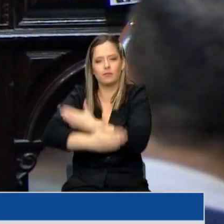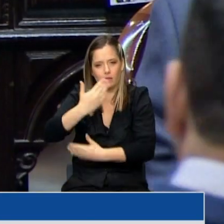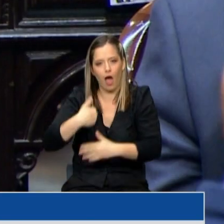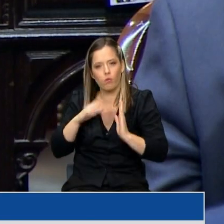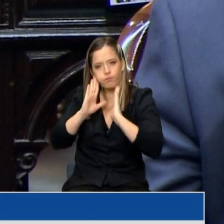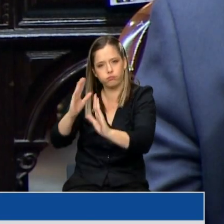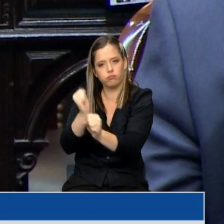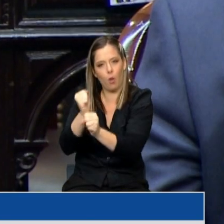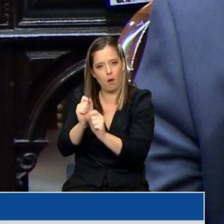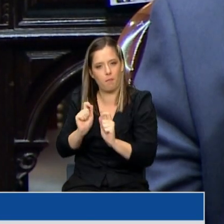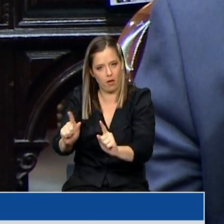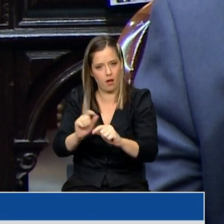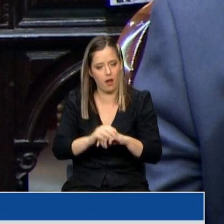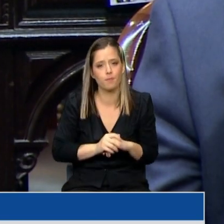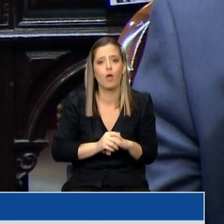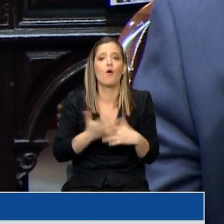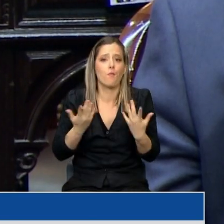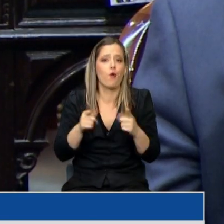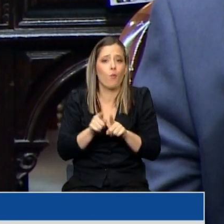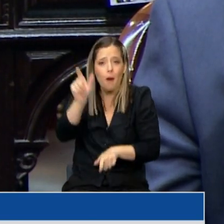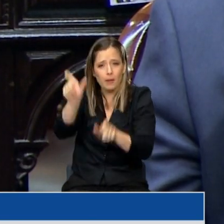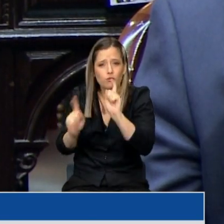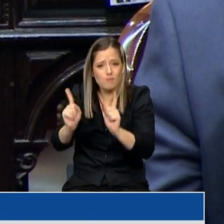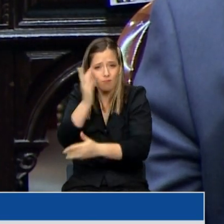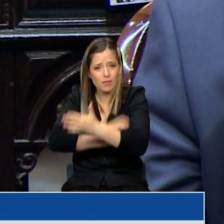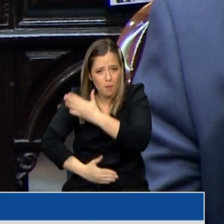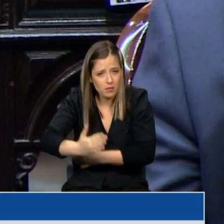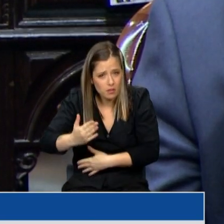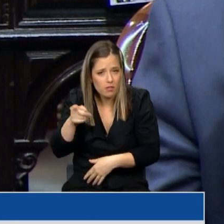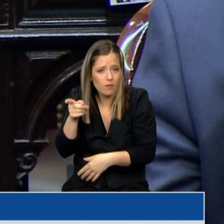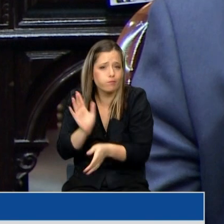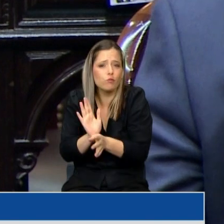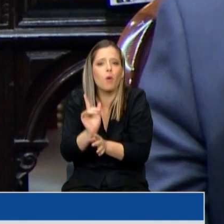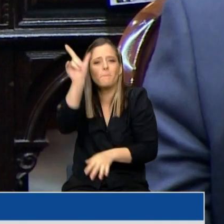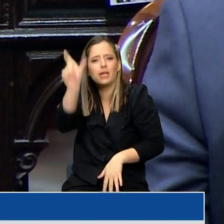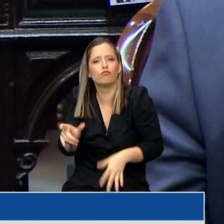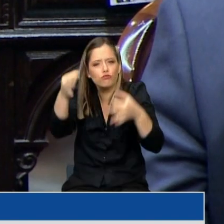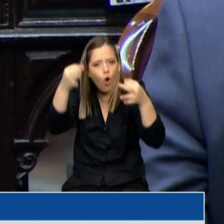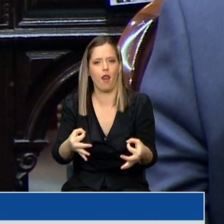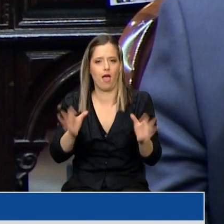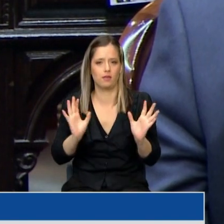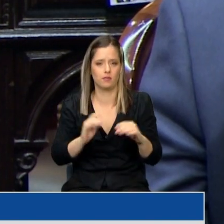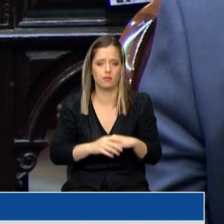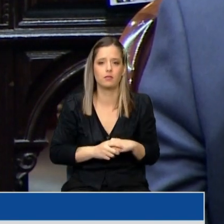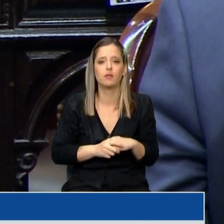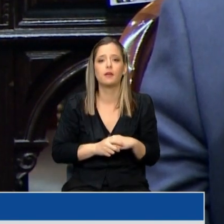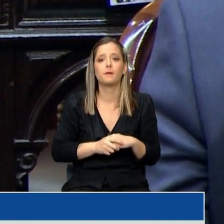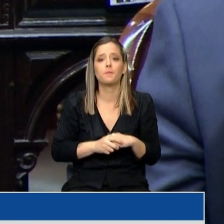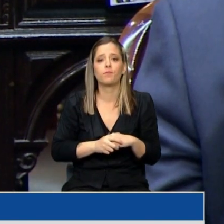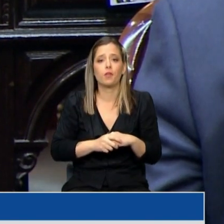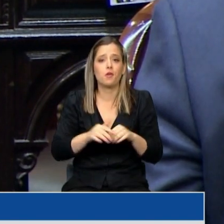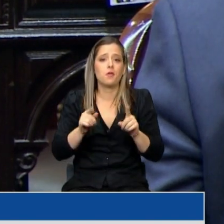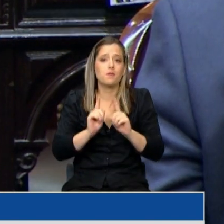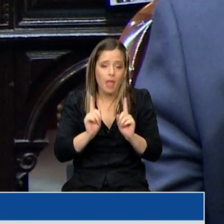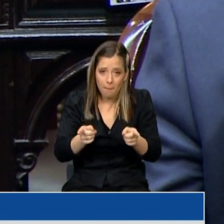discapacitados, porque son personas de carne y hueso, porque el